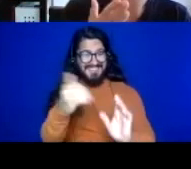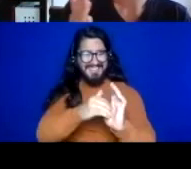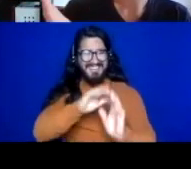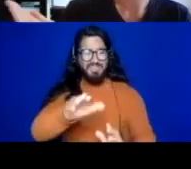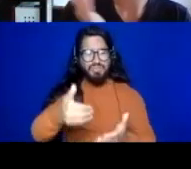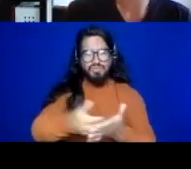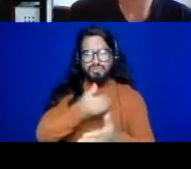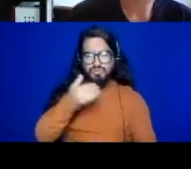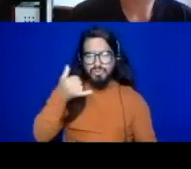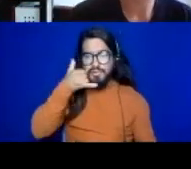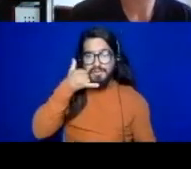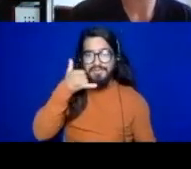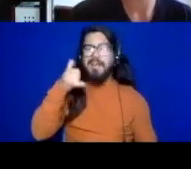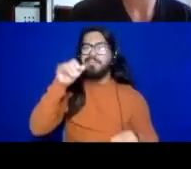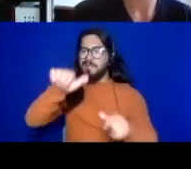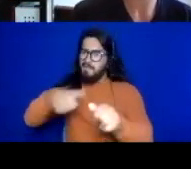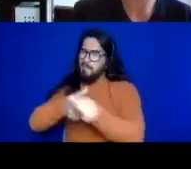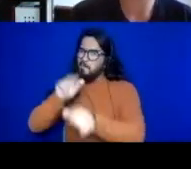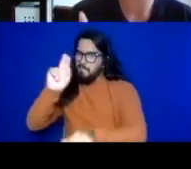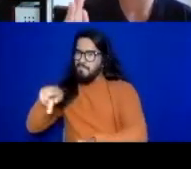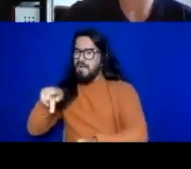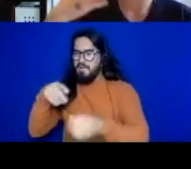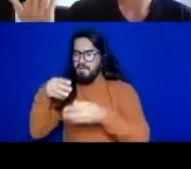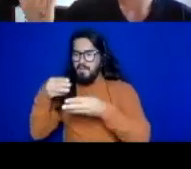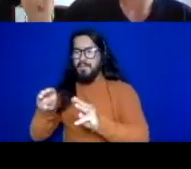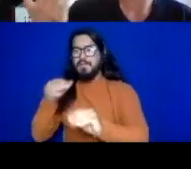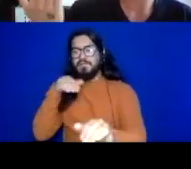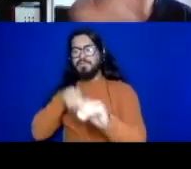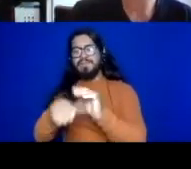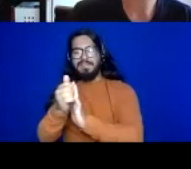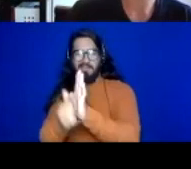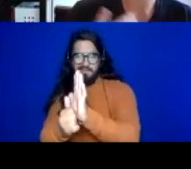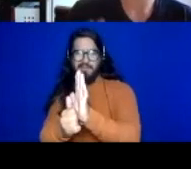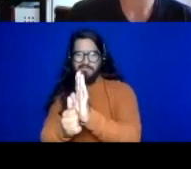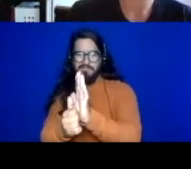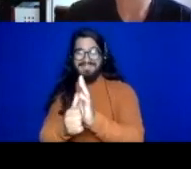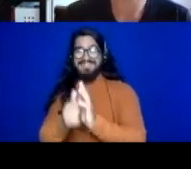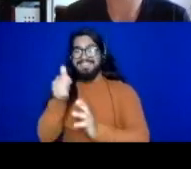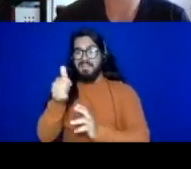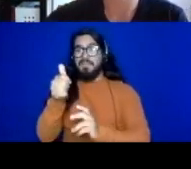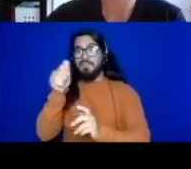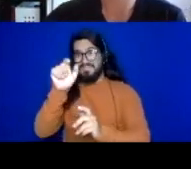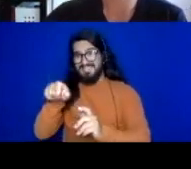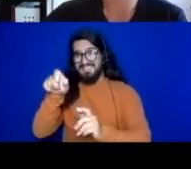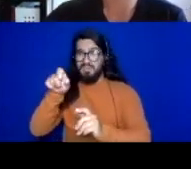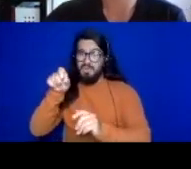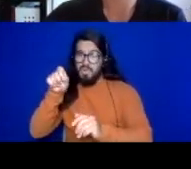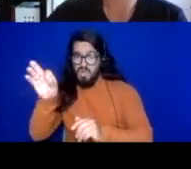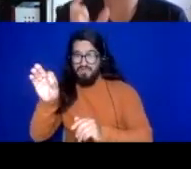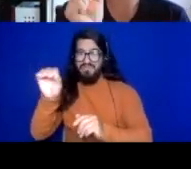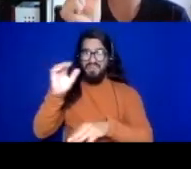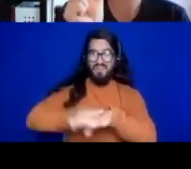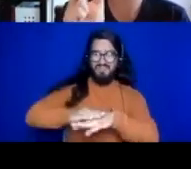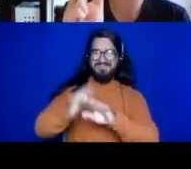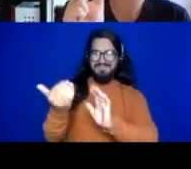reinstalar en tu teléfono nuevo, vas a tener que usar el método secundario para entrar en tus cuentas y desactivar y activar